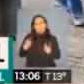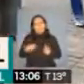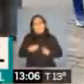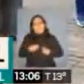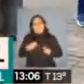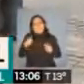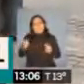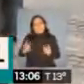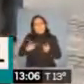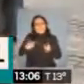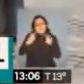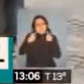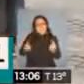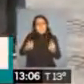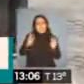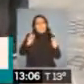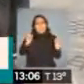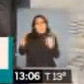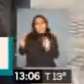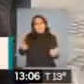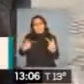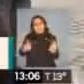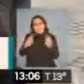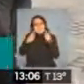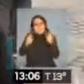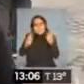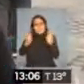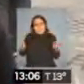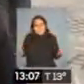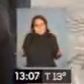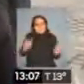malestar, la preocupación, la angustia de nuestros colegas por la situación económica que estamos atravesando.